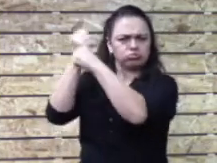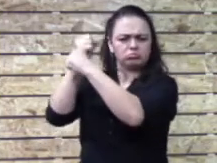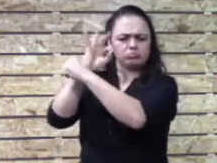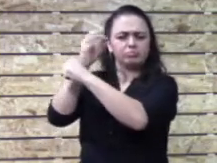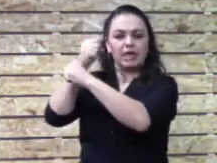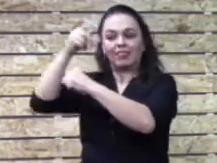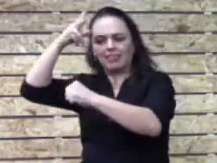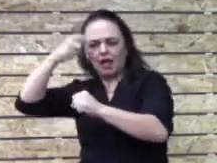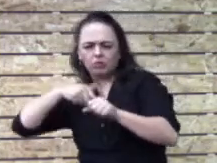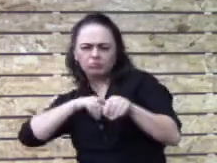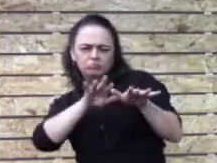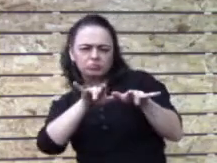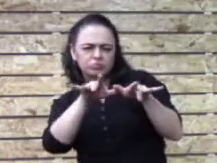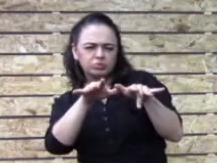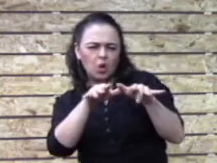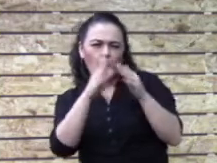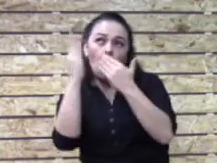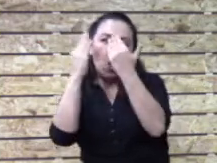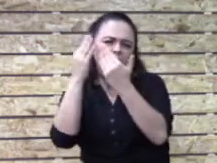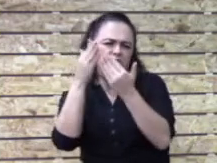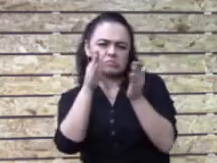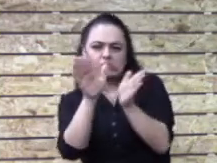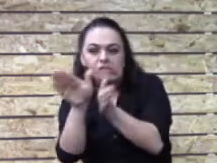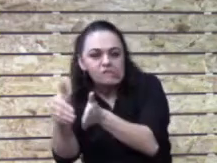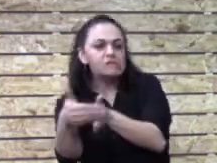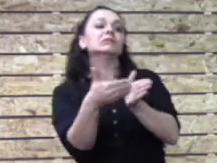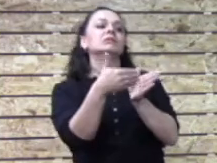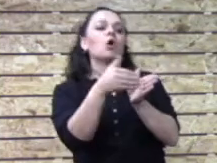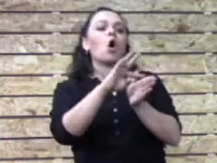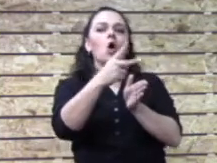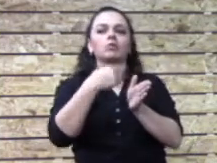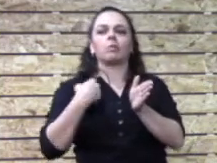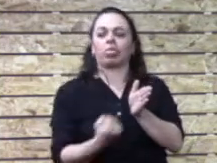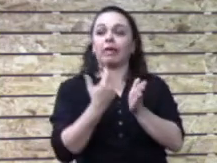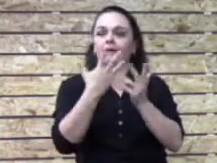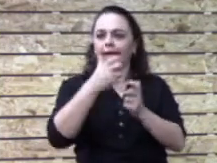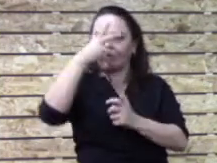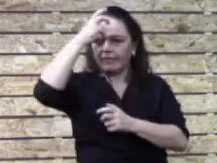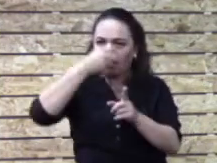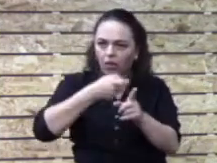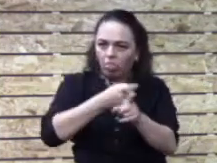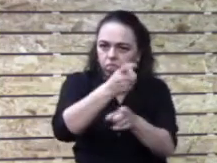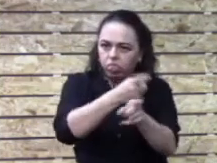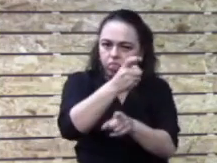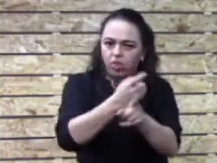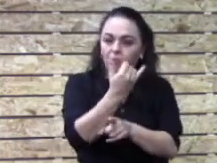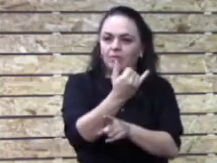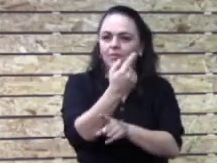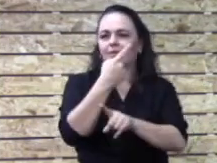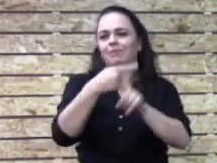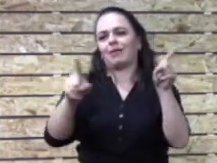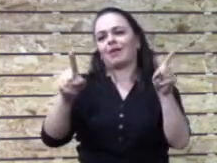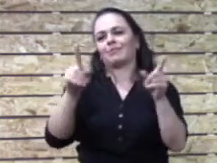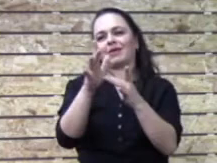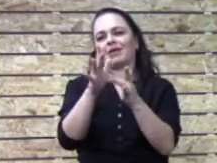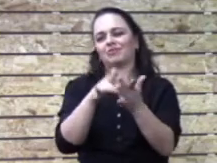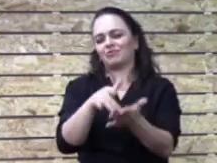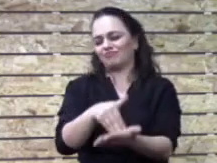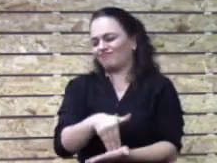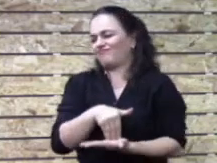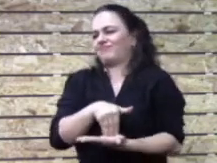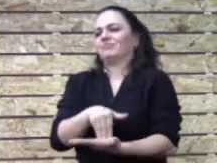un uso supersticioso de la palabra del Señor. Hermanos y hermanas, quiero advertirles, hay mucho